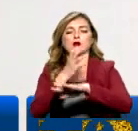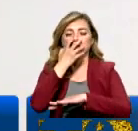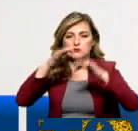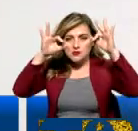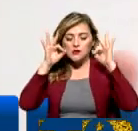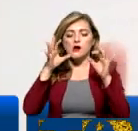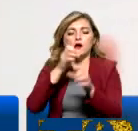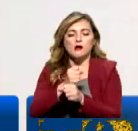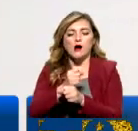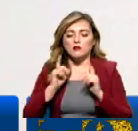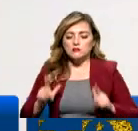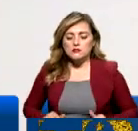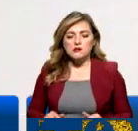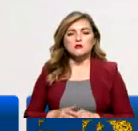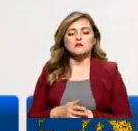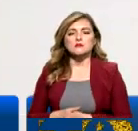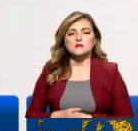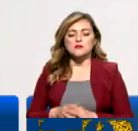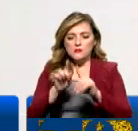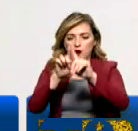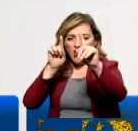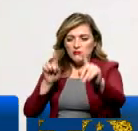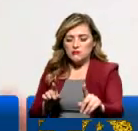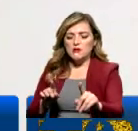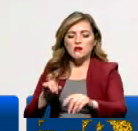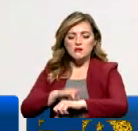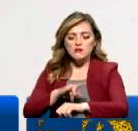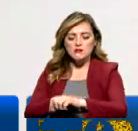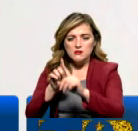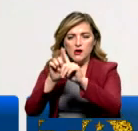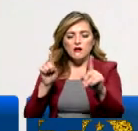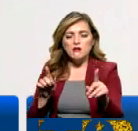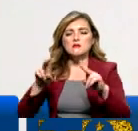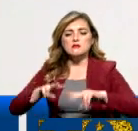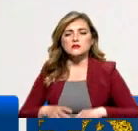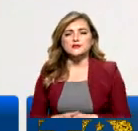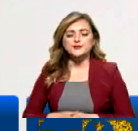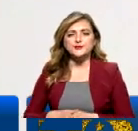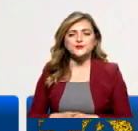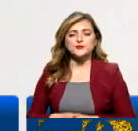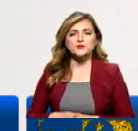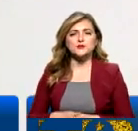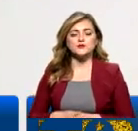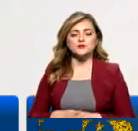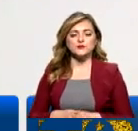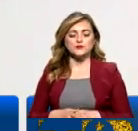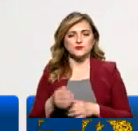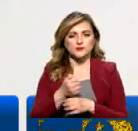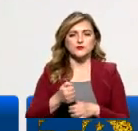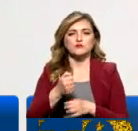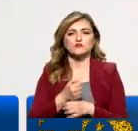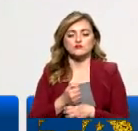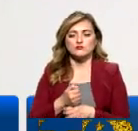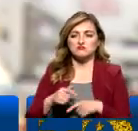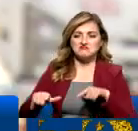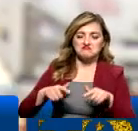medidas de bioseguridad, distanciamiento en uso de los baños, el no tener el uso de cafeterías y áreas, digamos, de